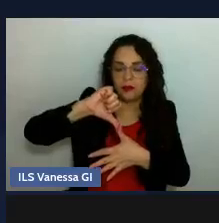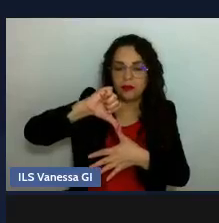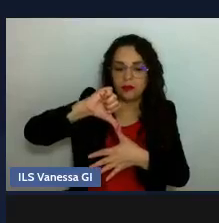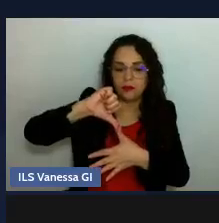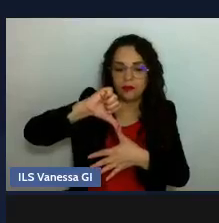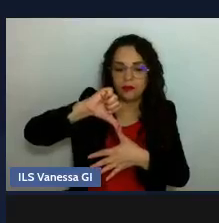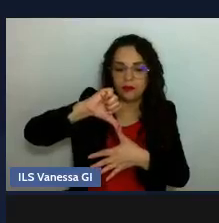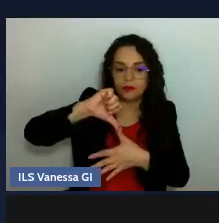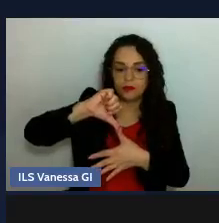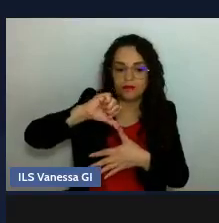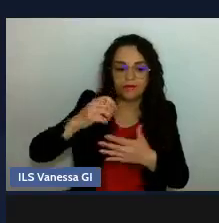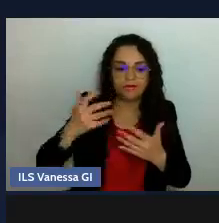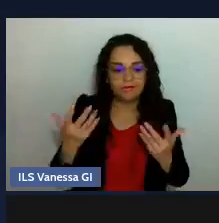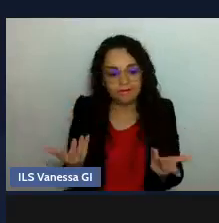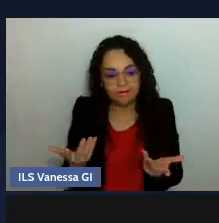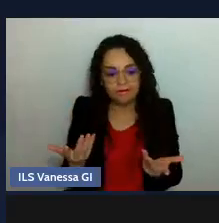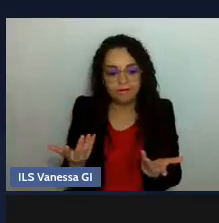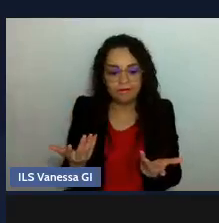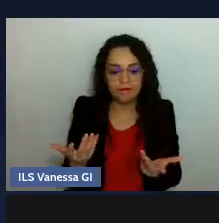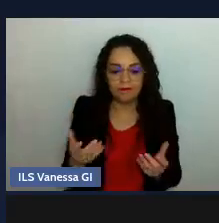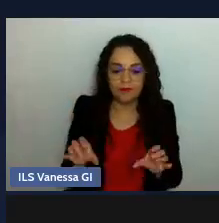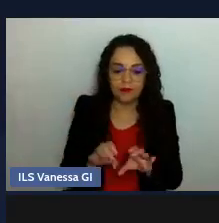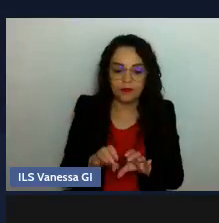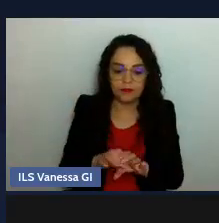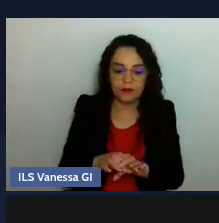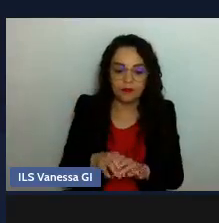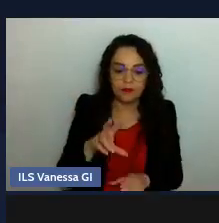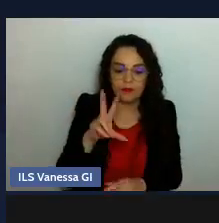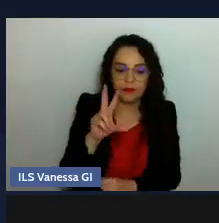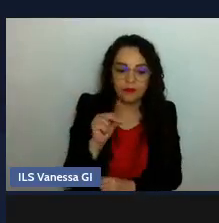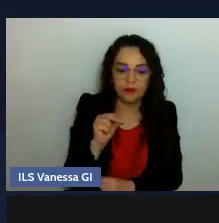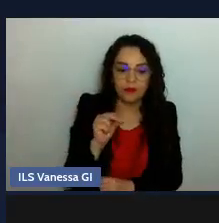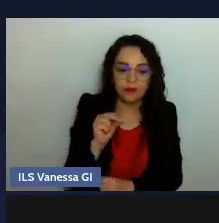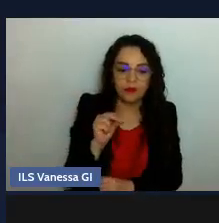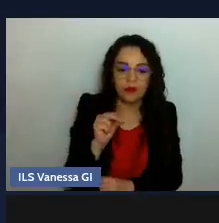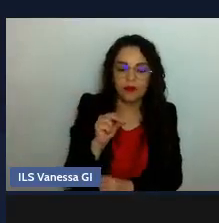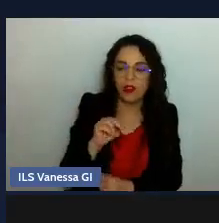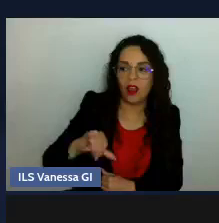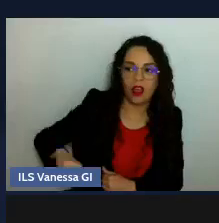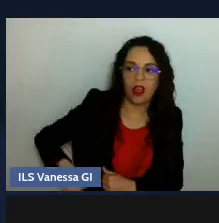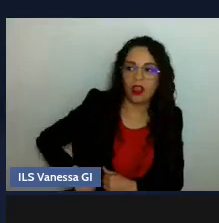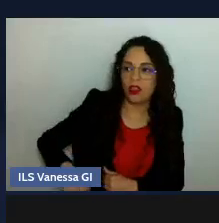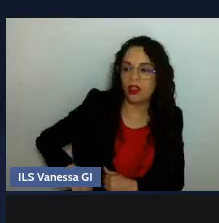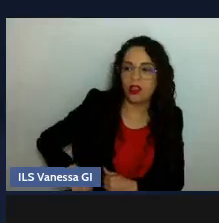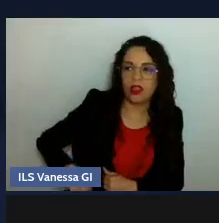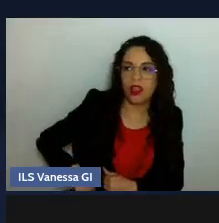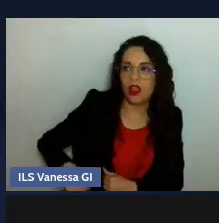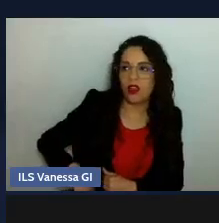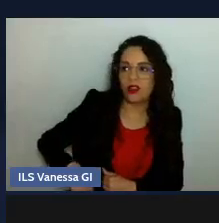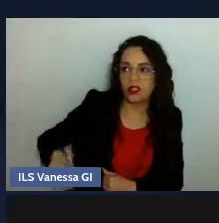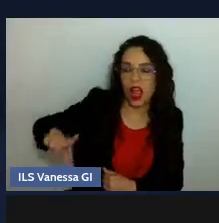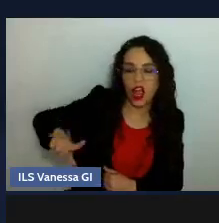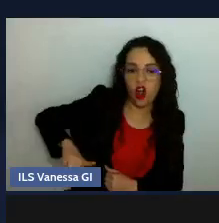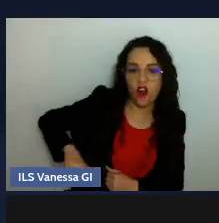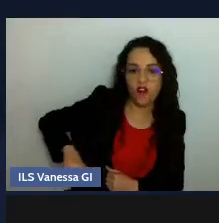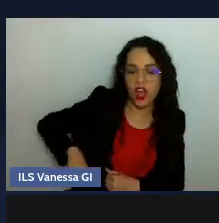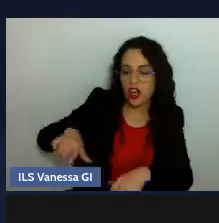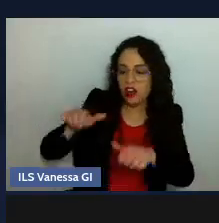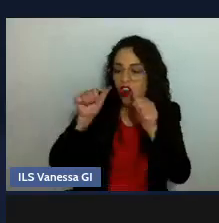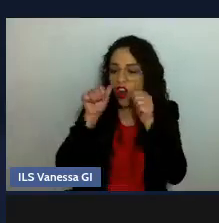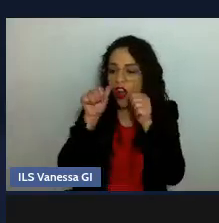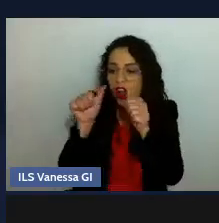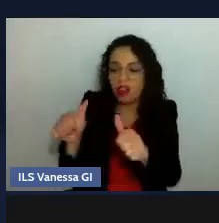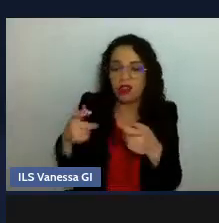desinterés e indiferencia desde el ámbito político por atender la salud de una manera integral.